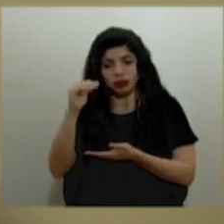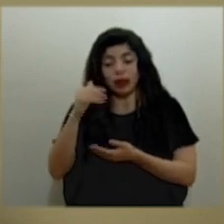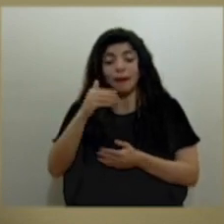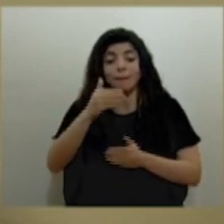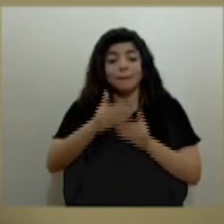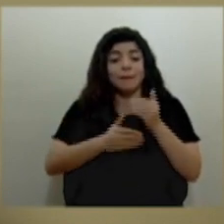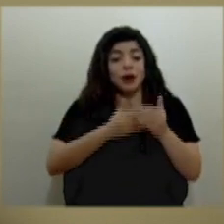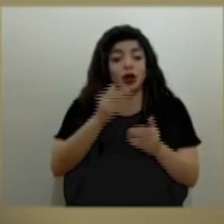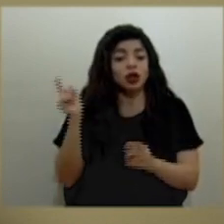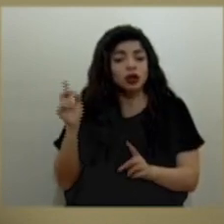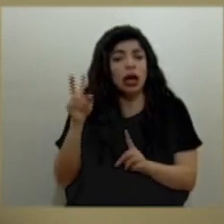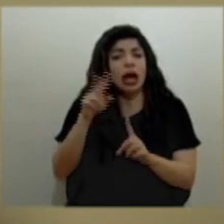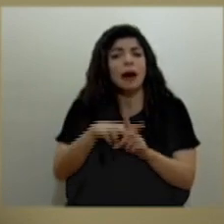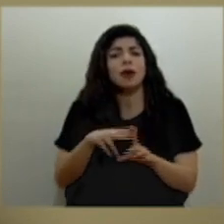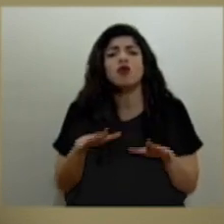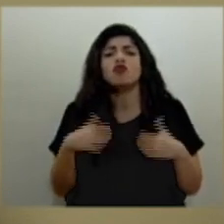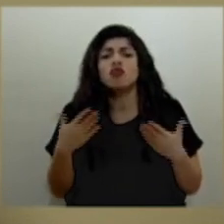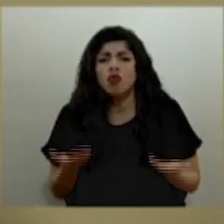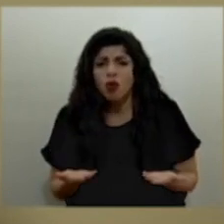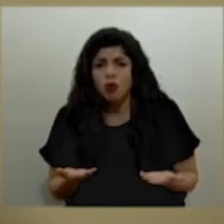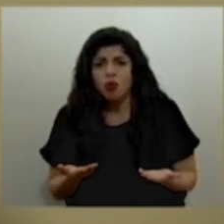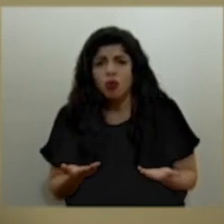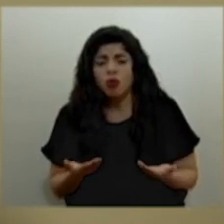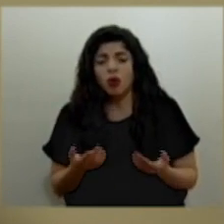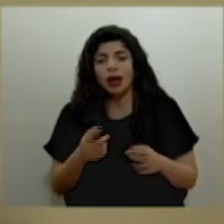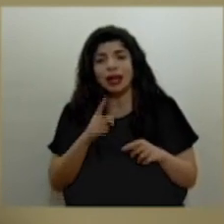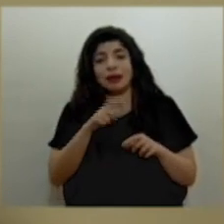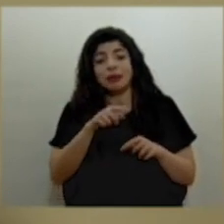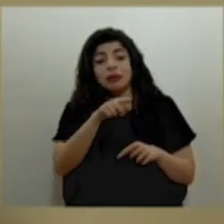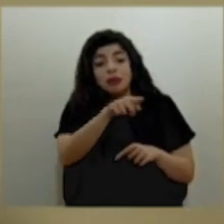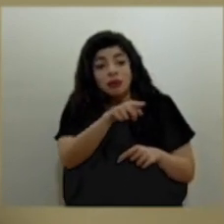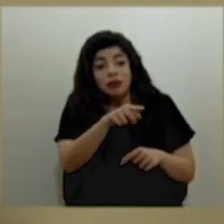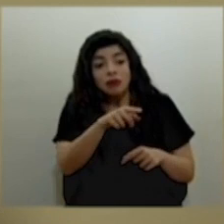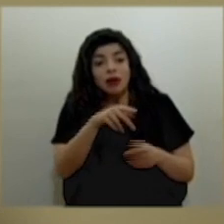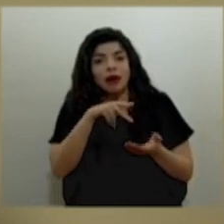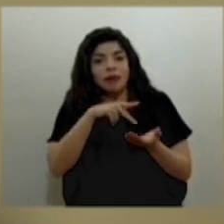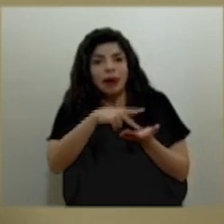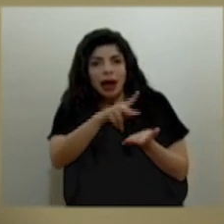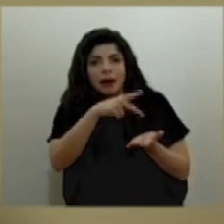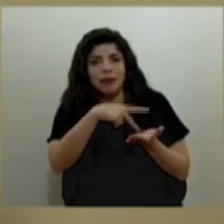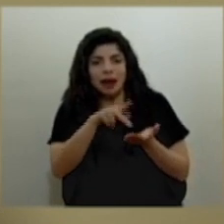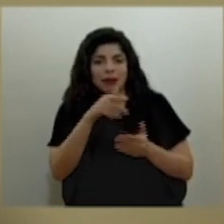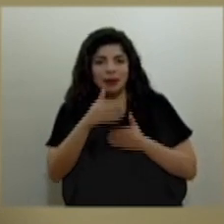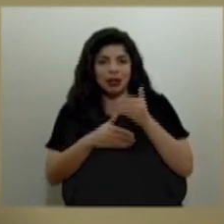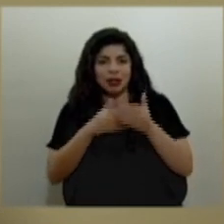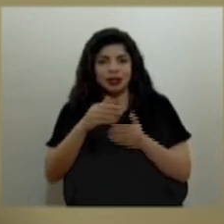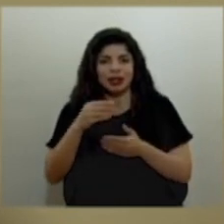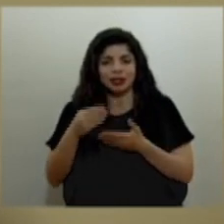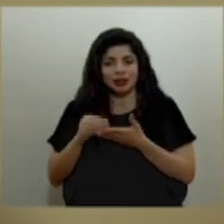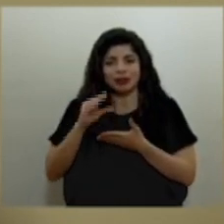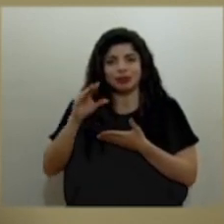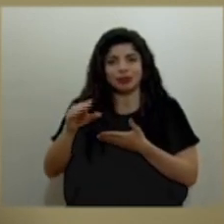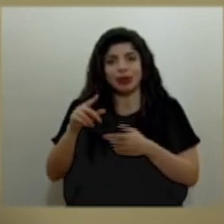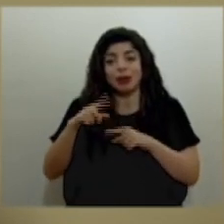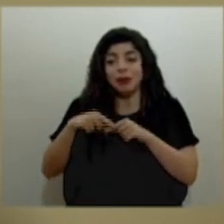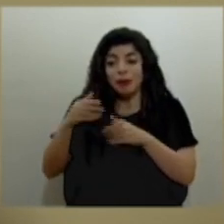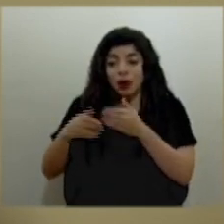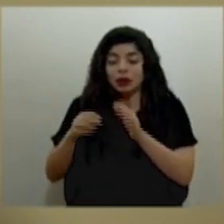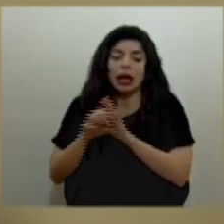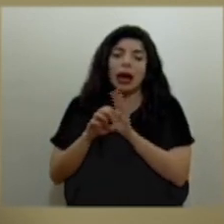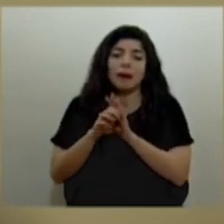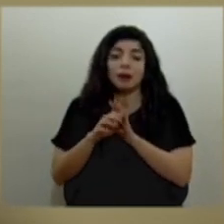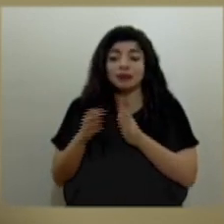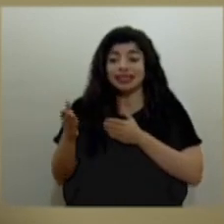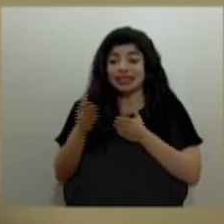proceso implica una liquidación, que es como se activa el proceso de indemnización. Entonces, una vez que